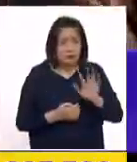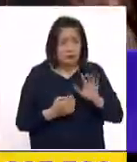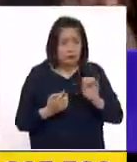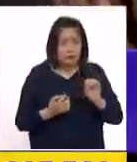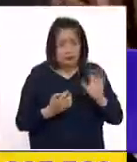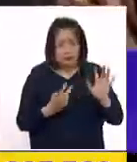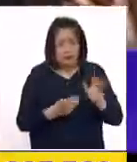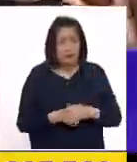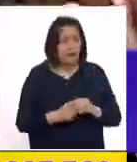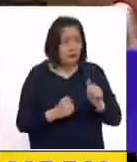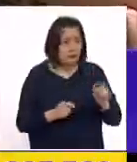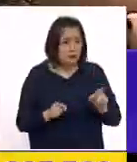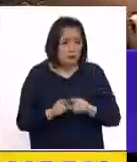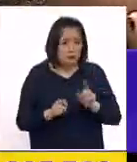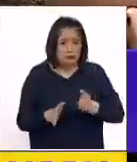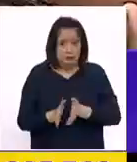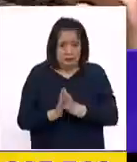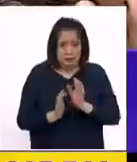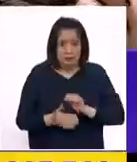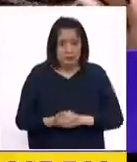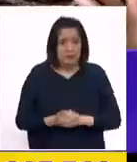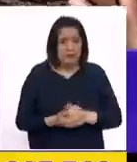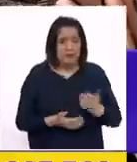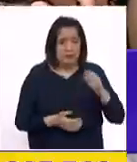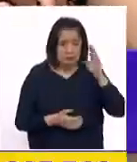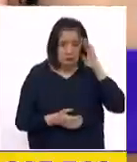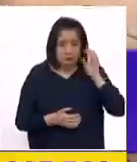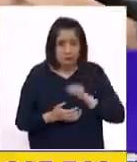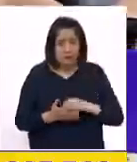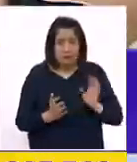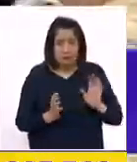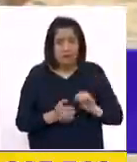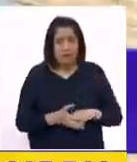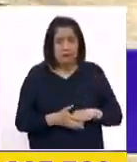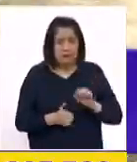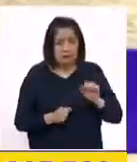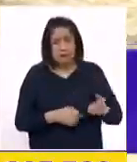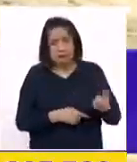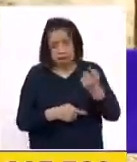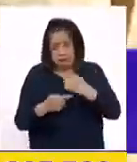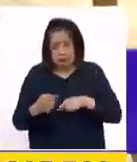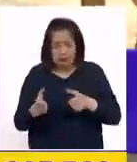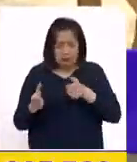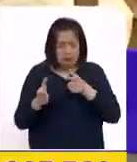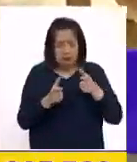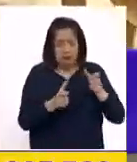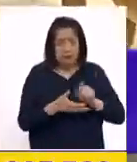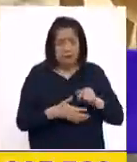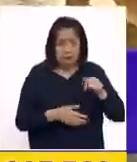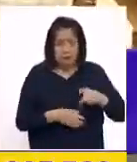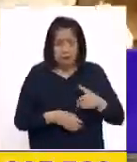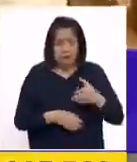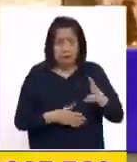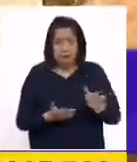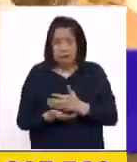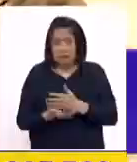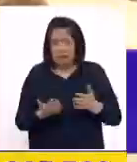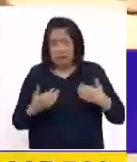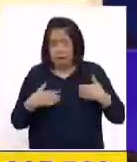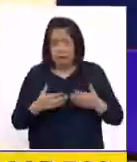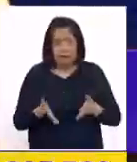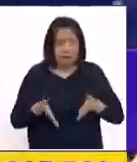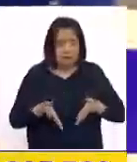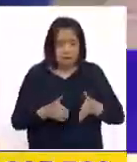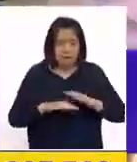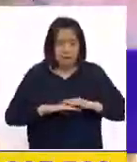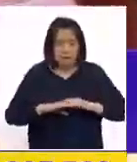901-301-507. Correcto, y además el pedido, por supuesto, a la policía, al Serenazgo, para que vengan a patrullar, por favor, porque esta cuadra no tiene ni pista y está en